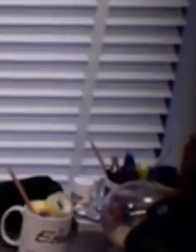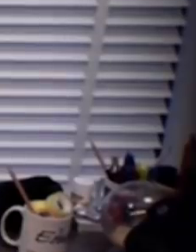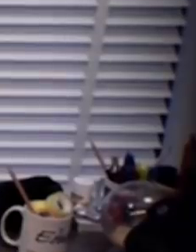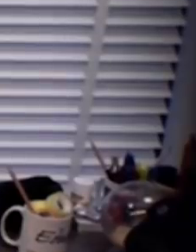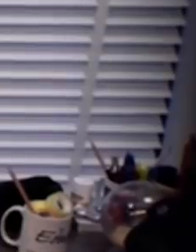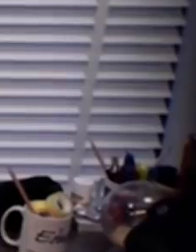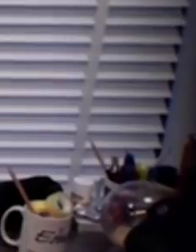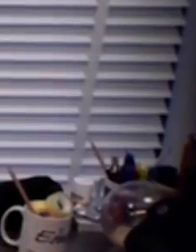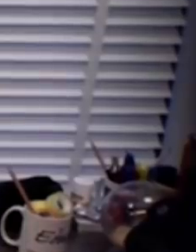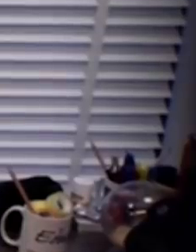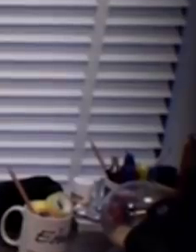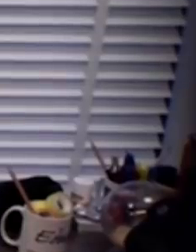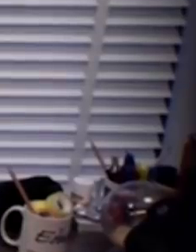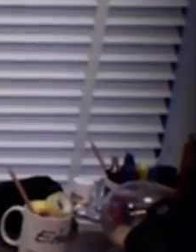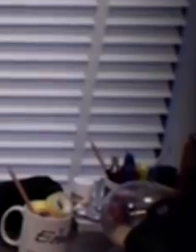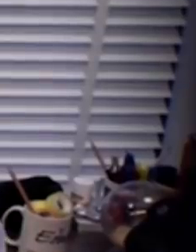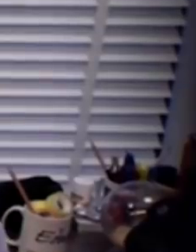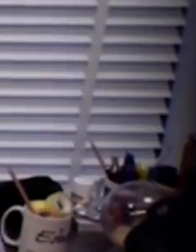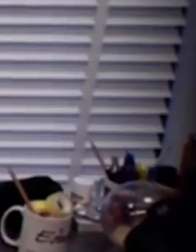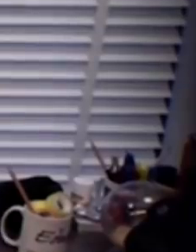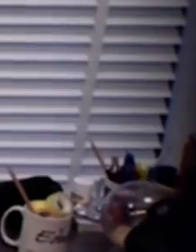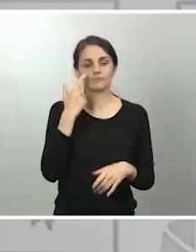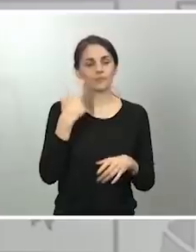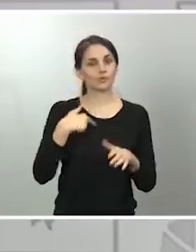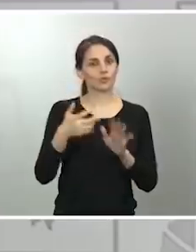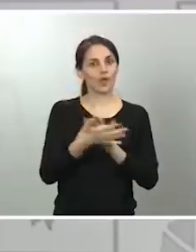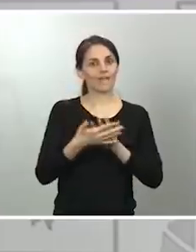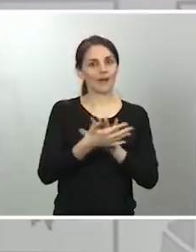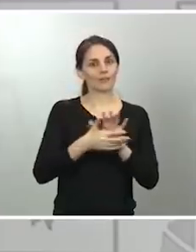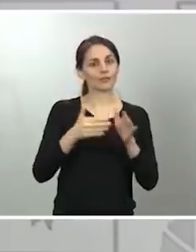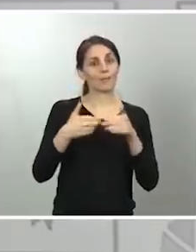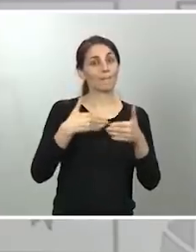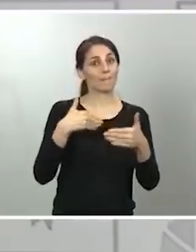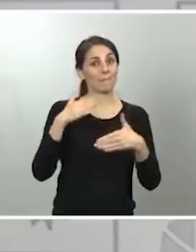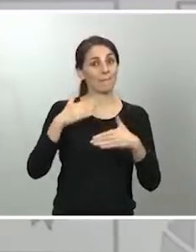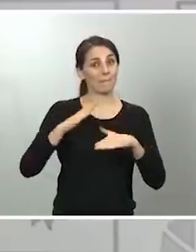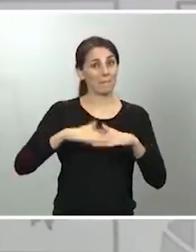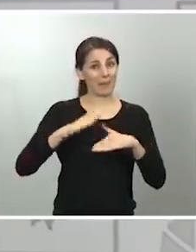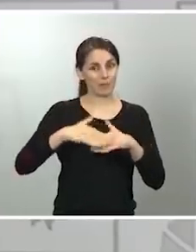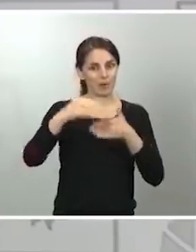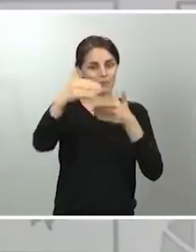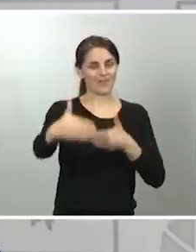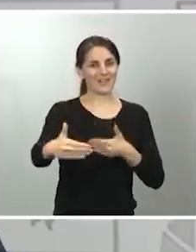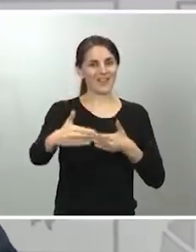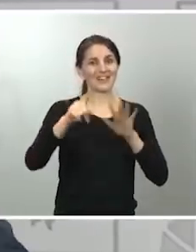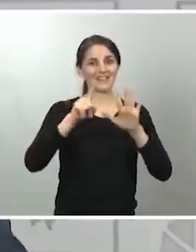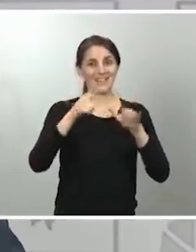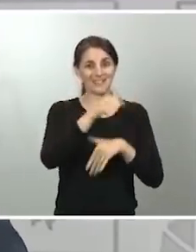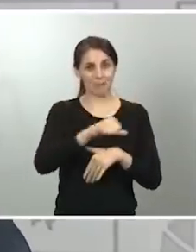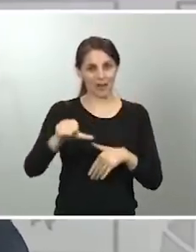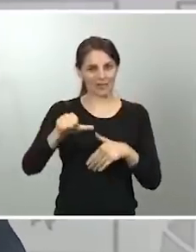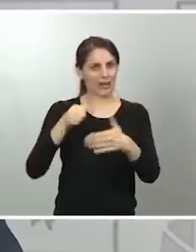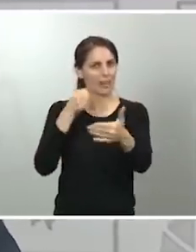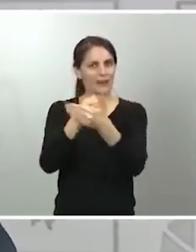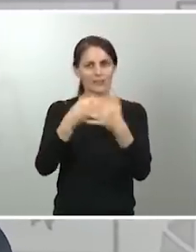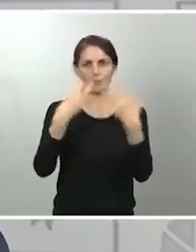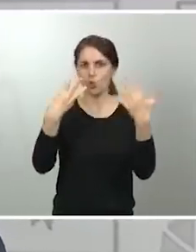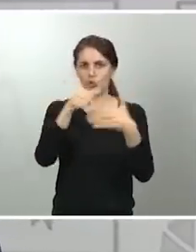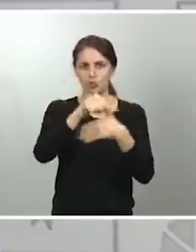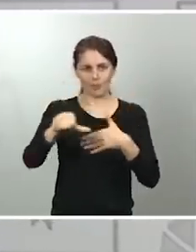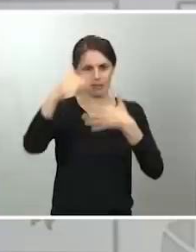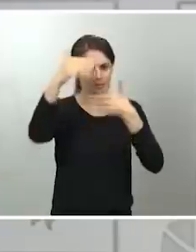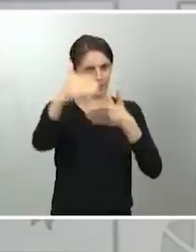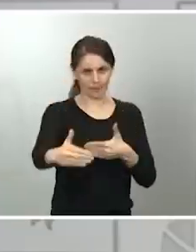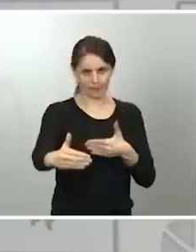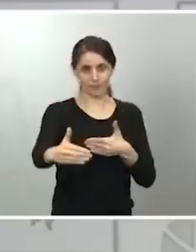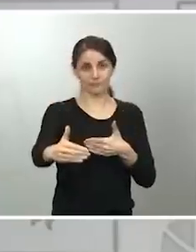peor momento, ese era el titular y me sigo ratificando, es decir, una crisis elefantiásica como la que tuvo el Reino